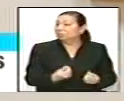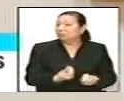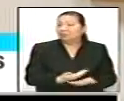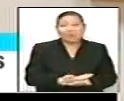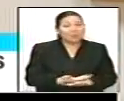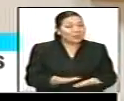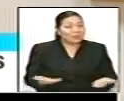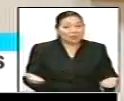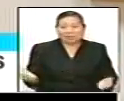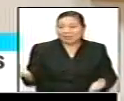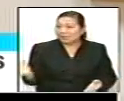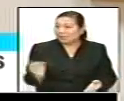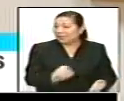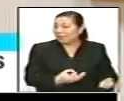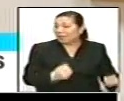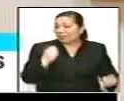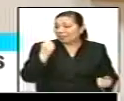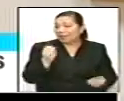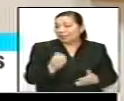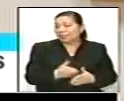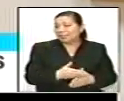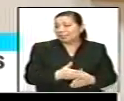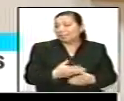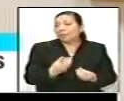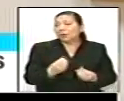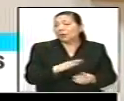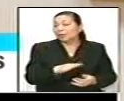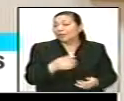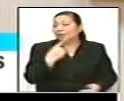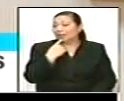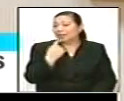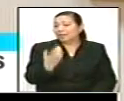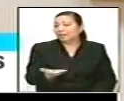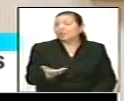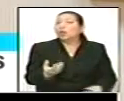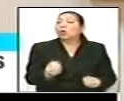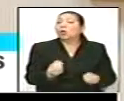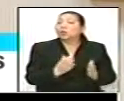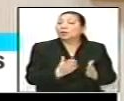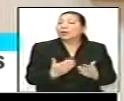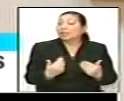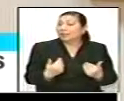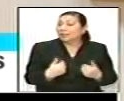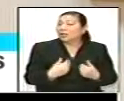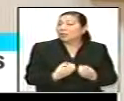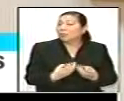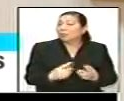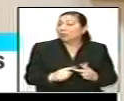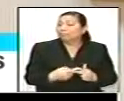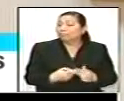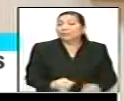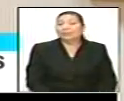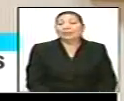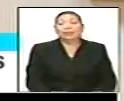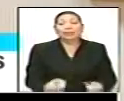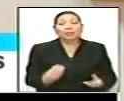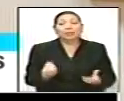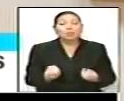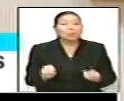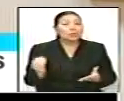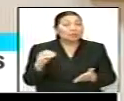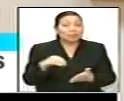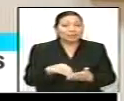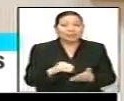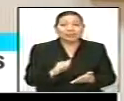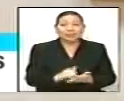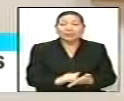derecho. Y sin presupuesto no hay el derecho a la participación, porque los chicos han dicho, ¿cómo se organizan? Tienen muchas iniciativas, tienen muchas propuestas, pero